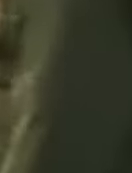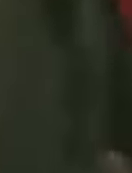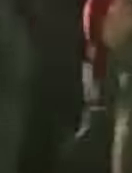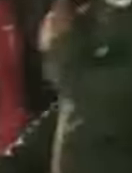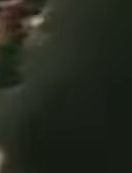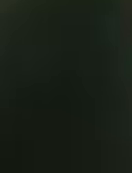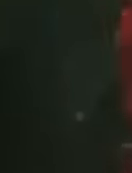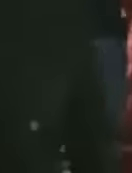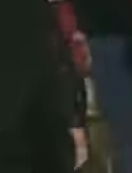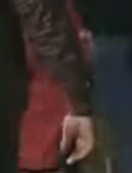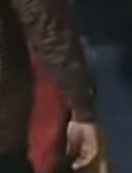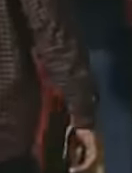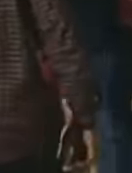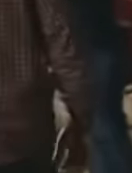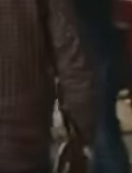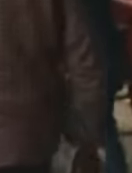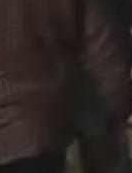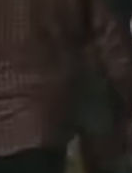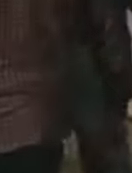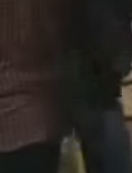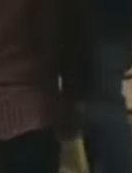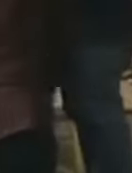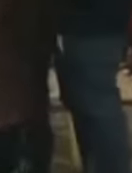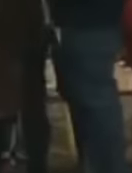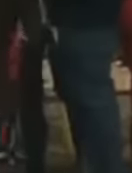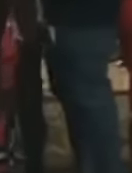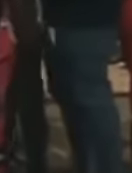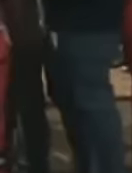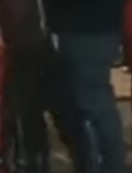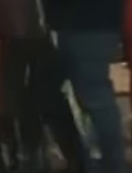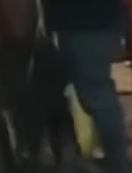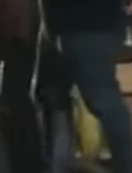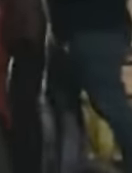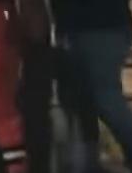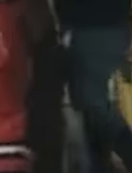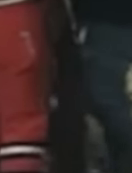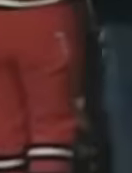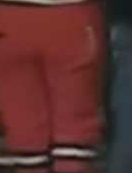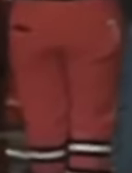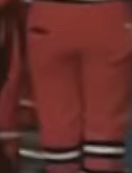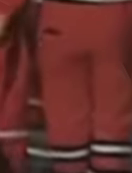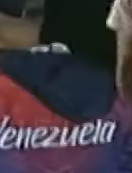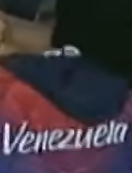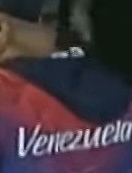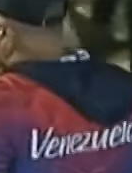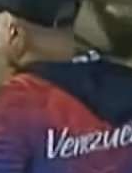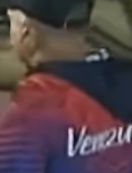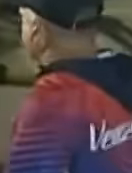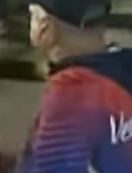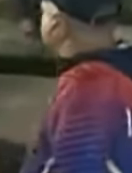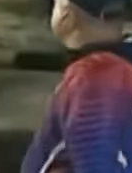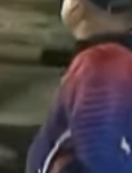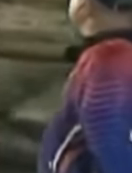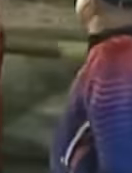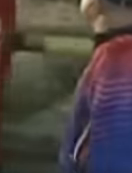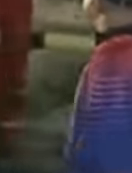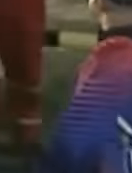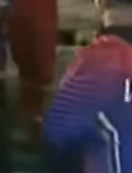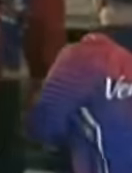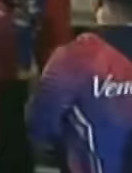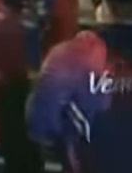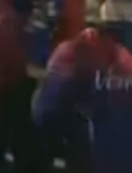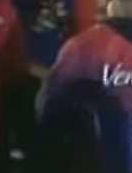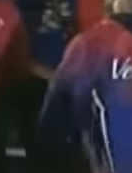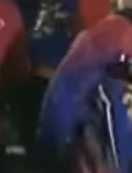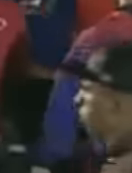el casco y la braga, ¿no?, de los que suelen trabajar en este espacio de estructuras hidrocarburos. Recordemos que la semana pasada 360 estuvo en el lugar y